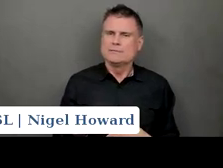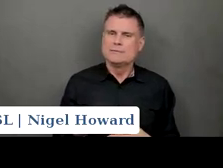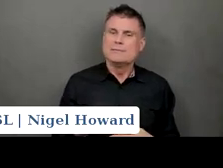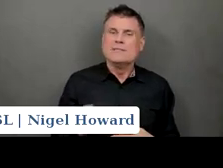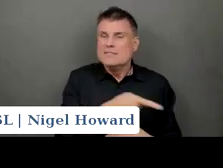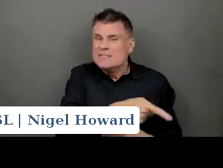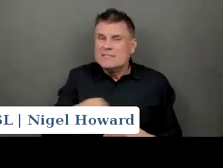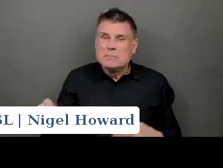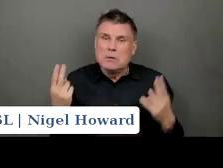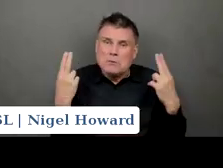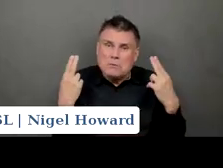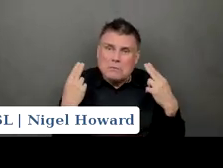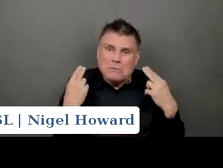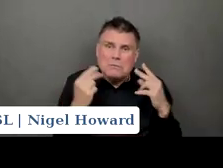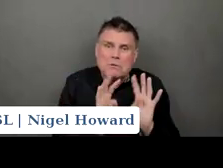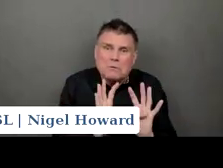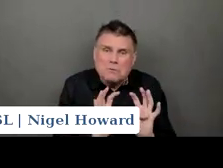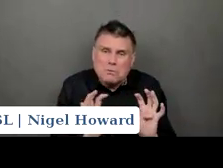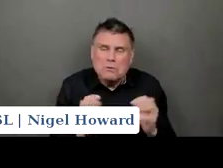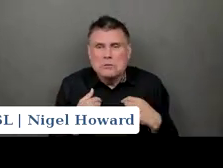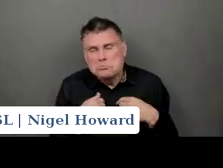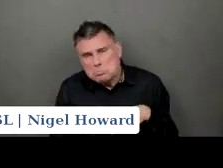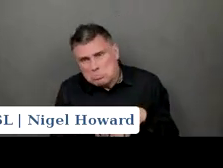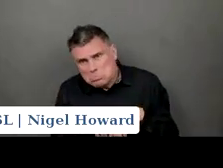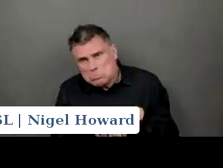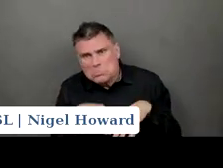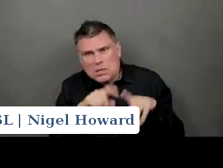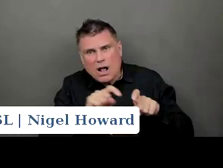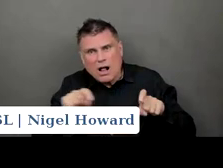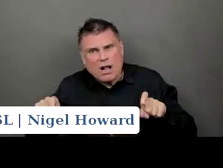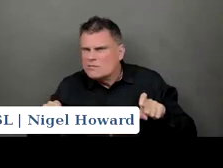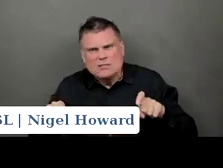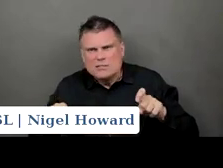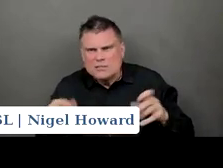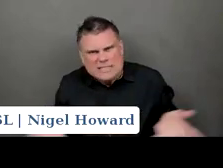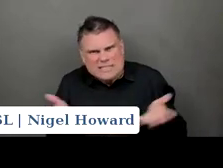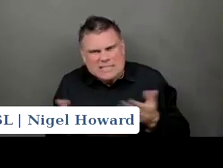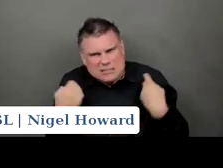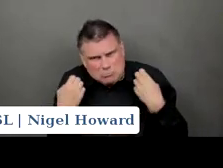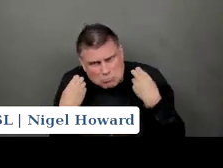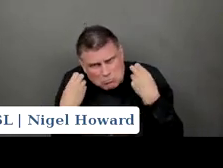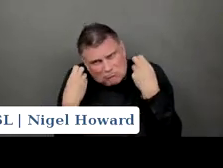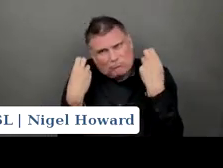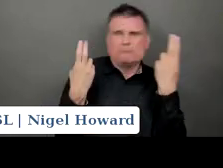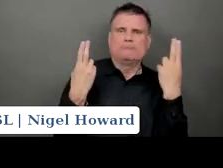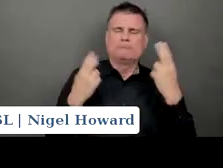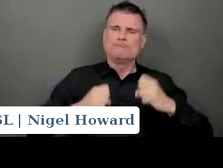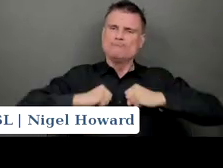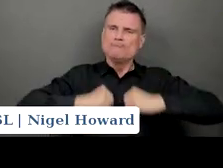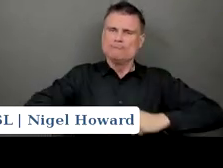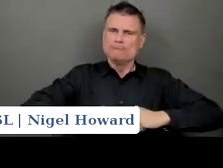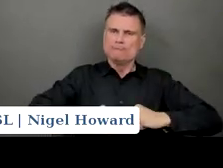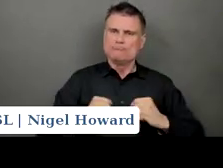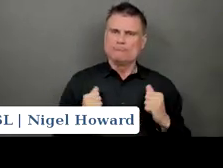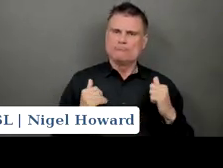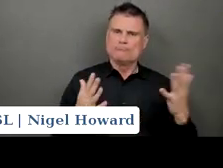muchísimas gracias. Lamento que no han podido pasar un poco más las diapositivas mías. Veo que han quedado ahí. Si pueden